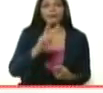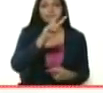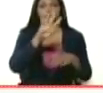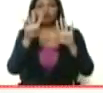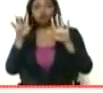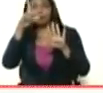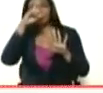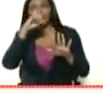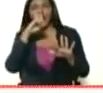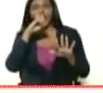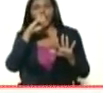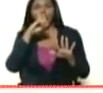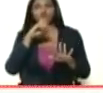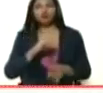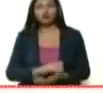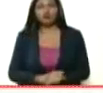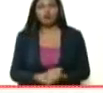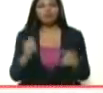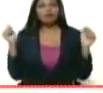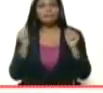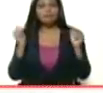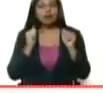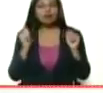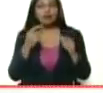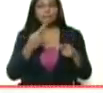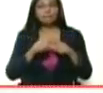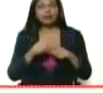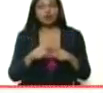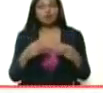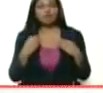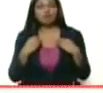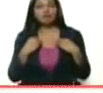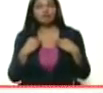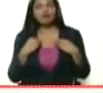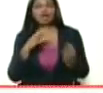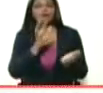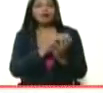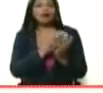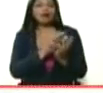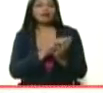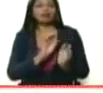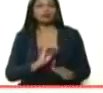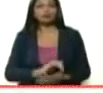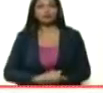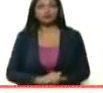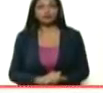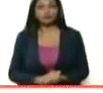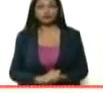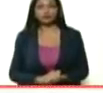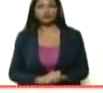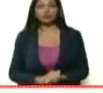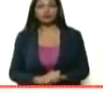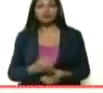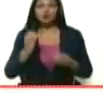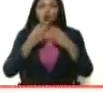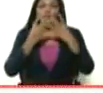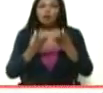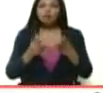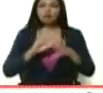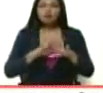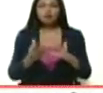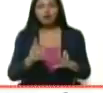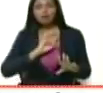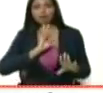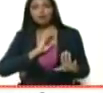años, natural del estado Mérida, pero residenciado en el estado Nueva Esparta. Este caso se cuenta como un caso del estado